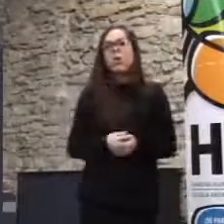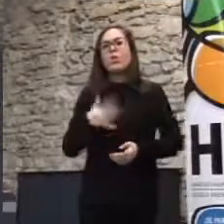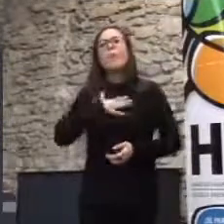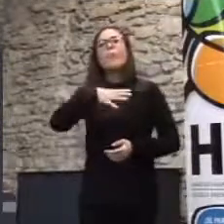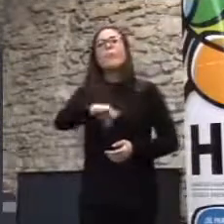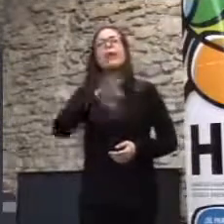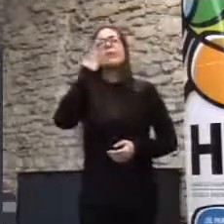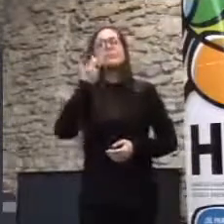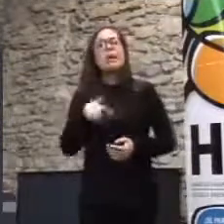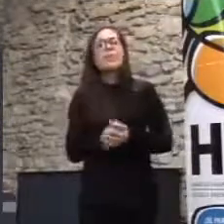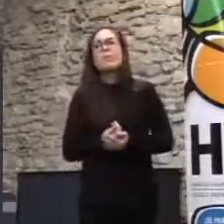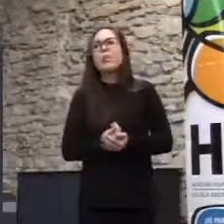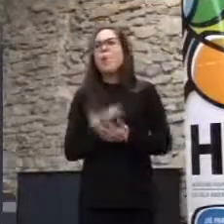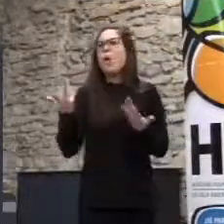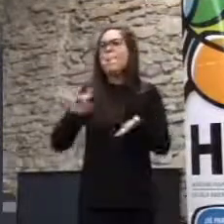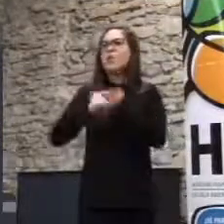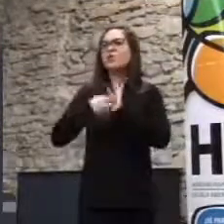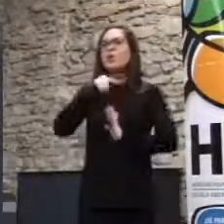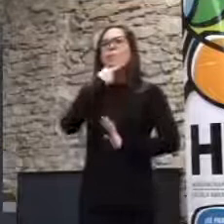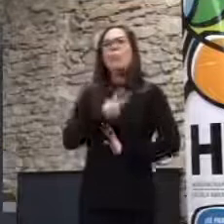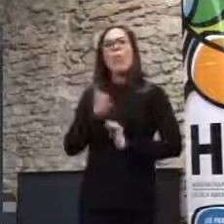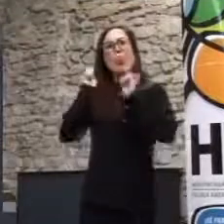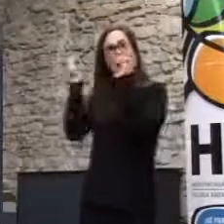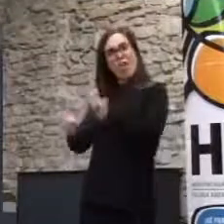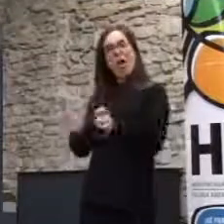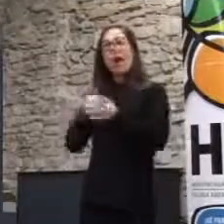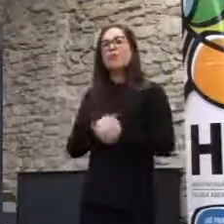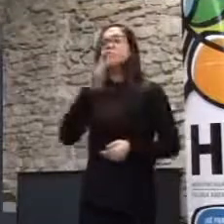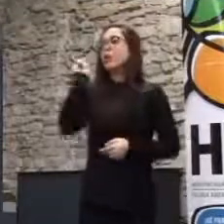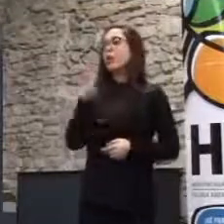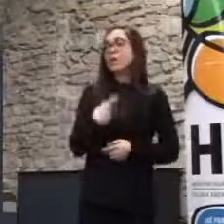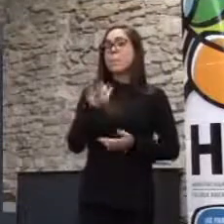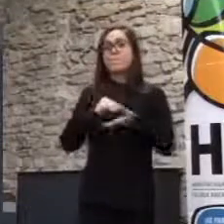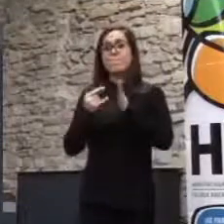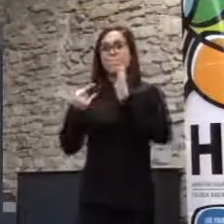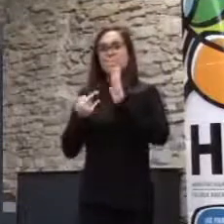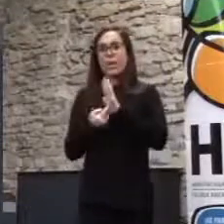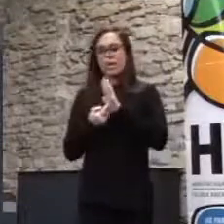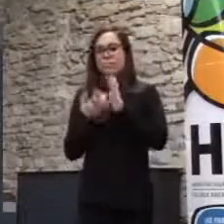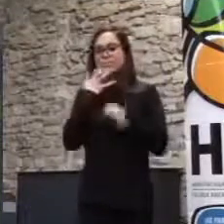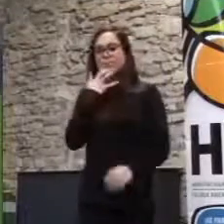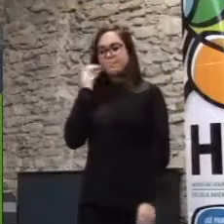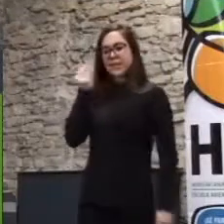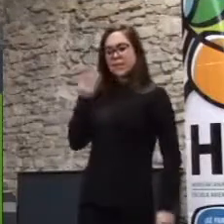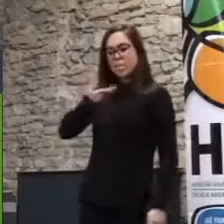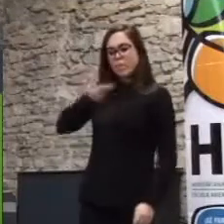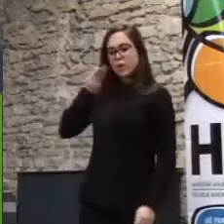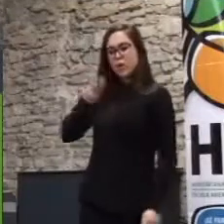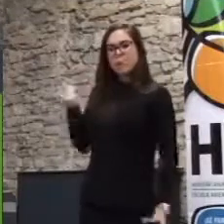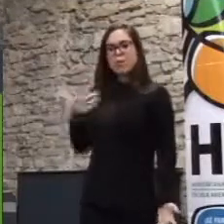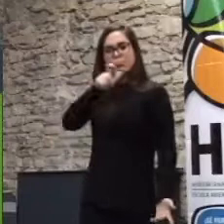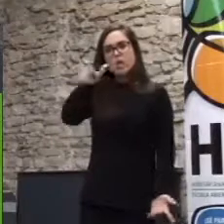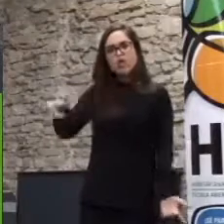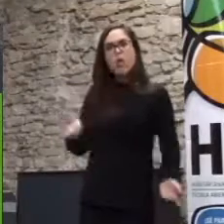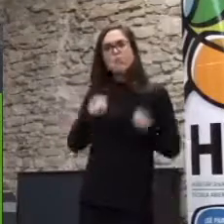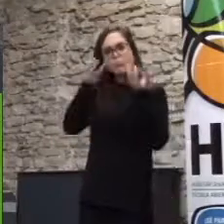contextualizar, puedas dar voz, puedas hacerle comprender a la gente la importancia que tiene un proyecto si así lo juzgas. Pero mi papel